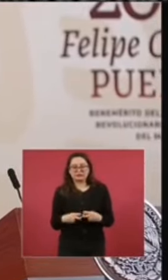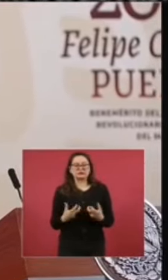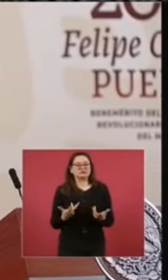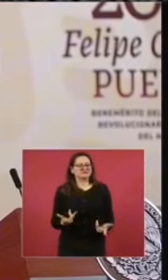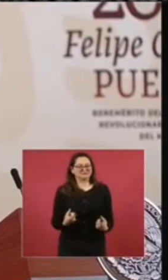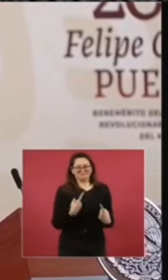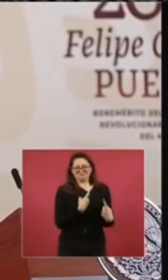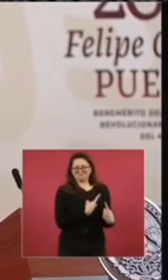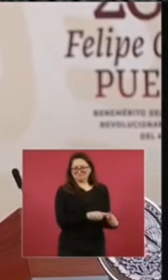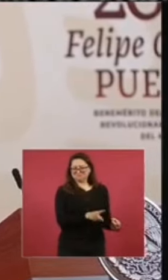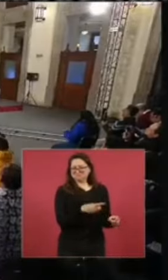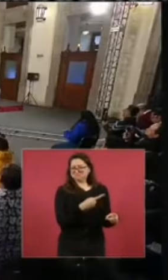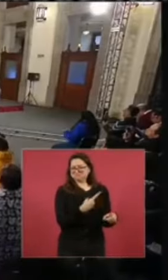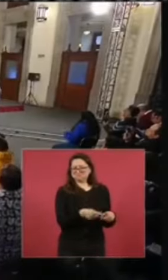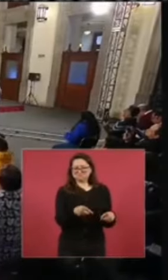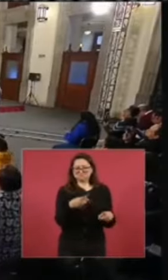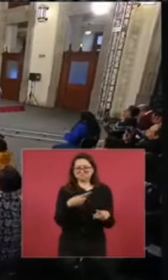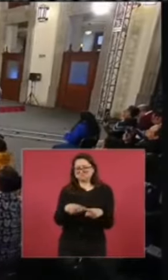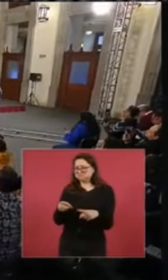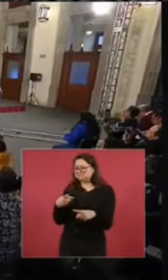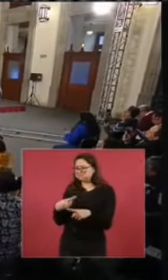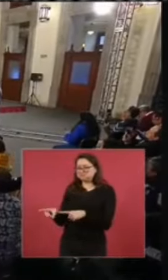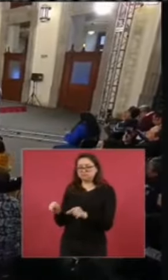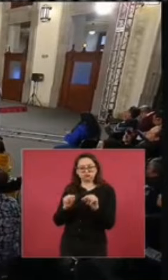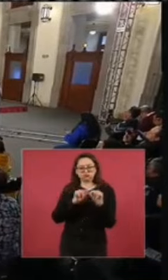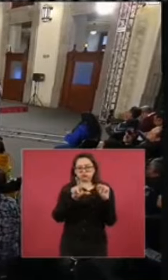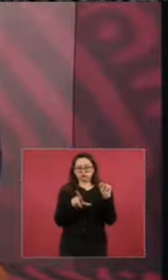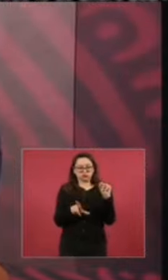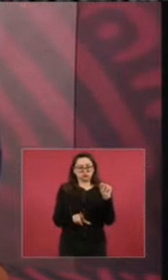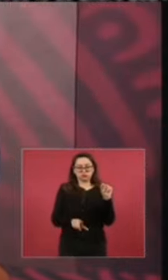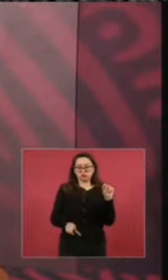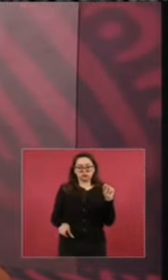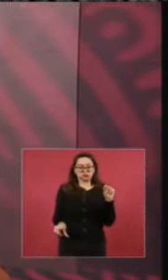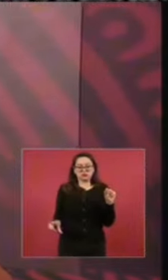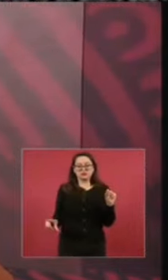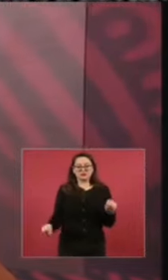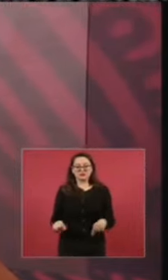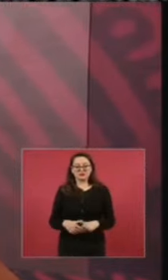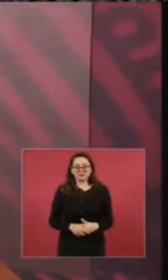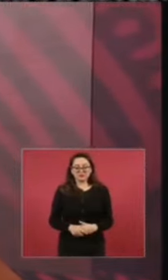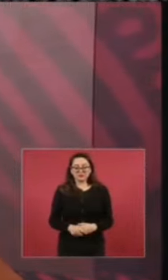de todo México, todo nuestro país.